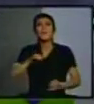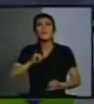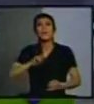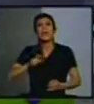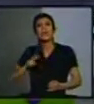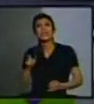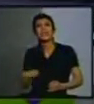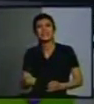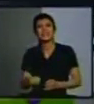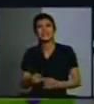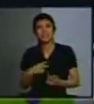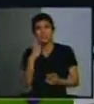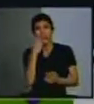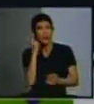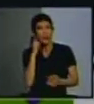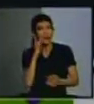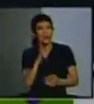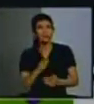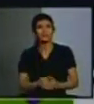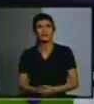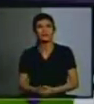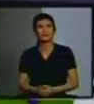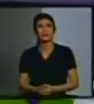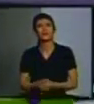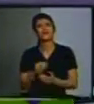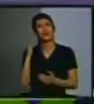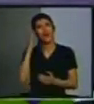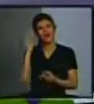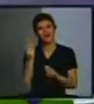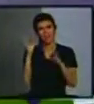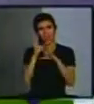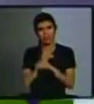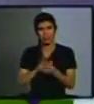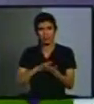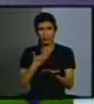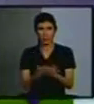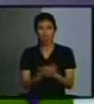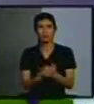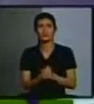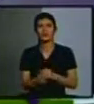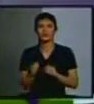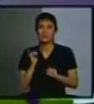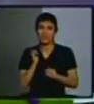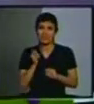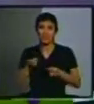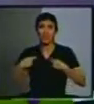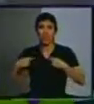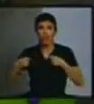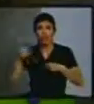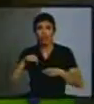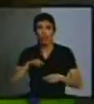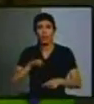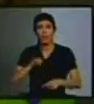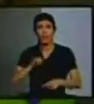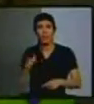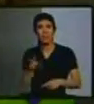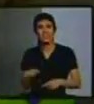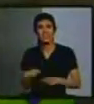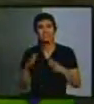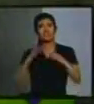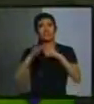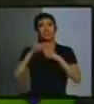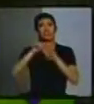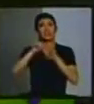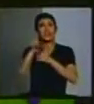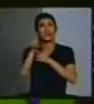Meix. Te vemos y te escuchamos. Hola Soledad, buenas noches, ¿cómo estás? Claro, todavía el comercio en el barrio Meix, en Estación Central, está abierto. Creo